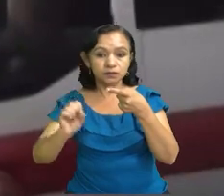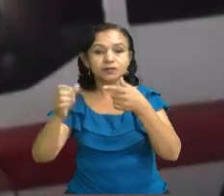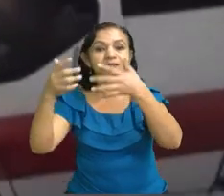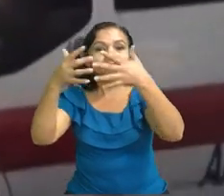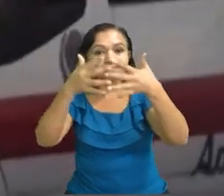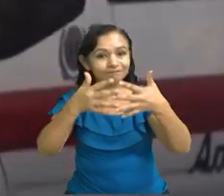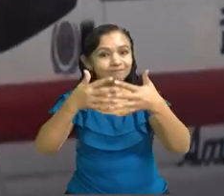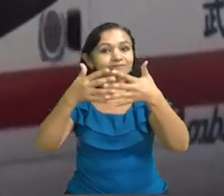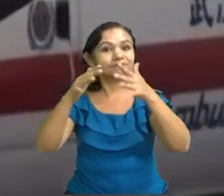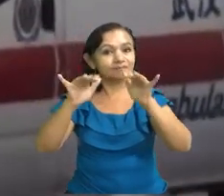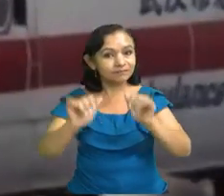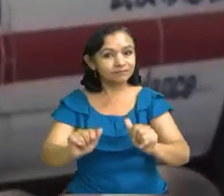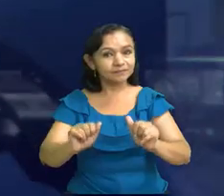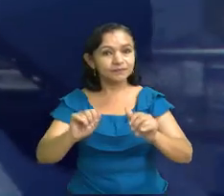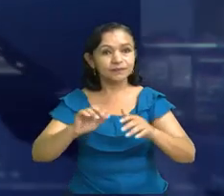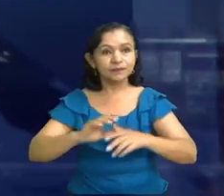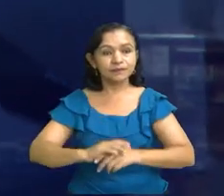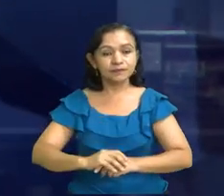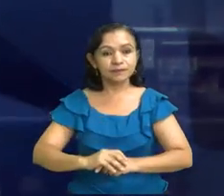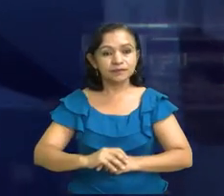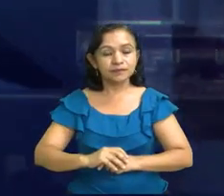Unidos.